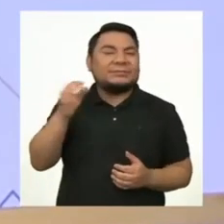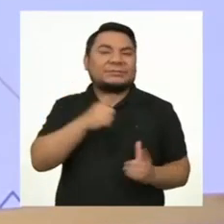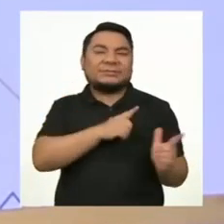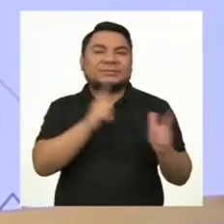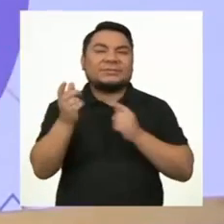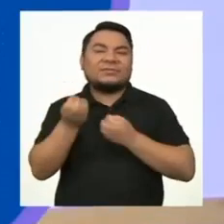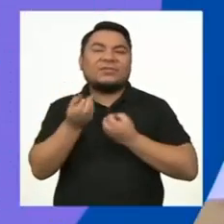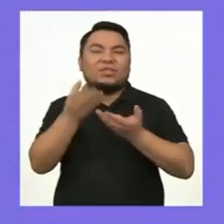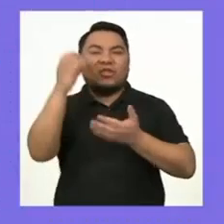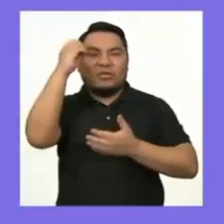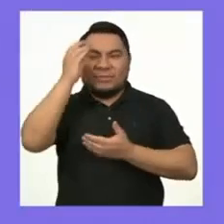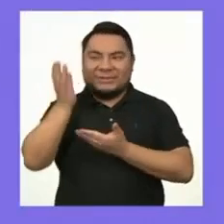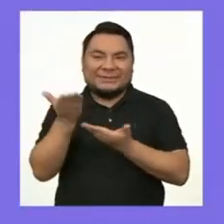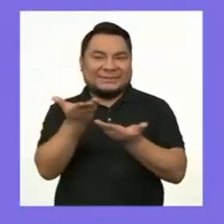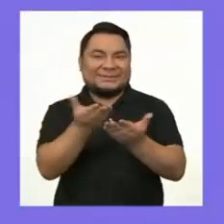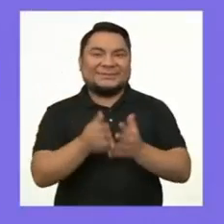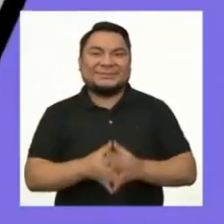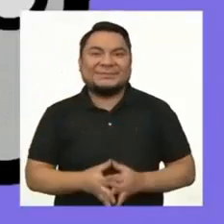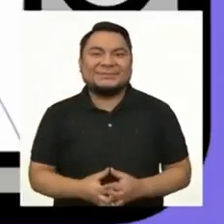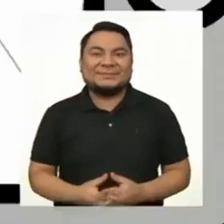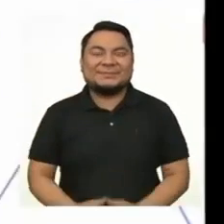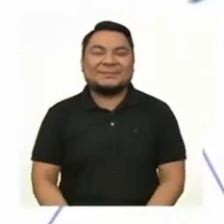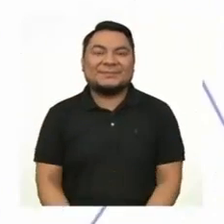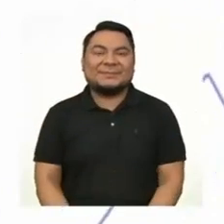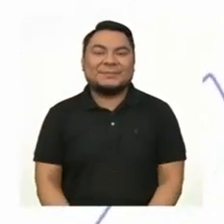expresar su opinión.